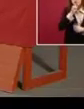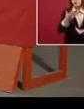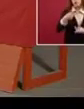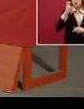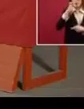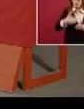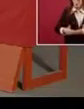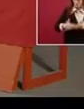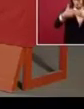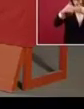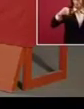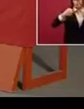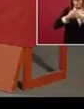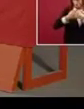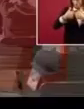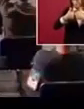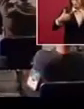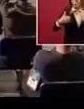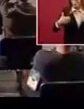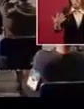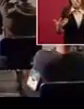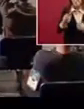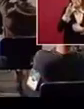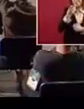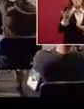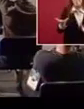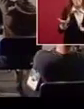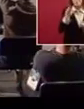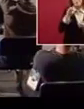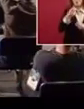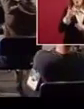muro está haciendo estos efectos